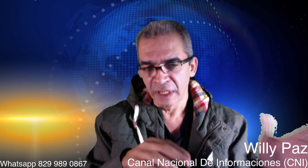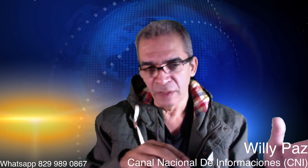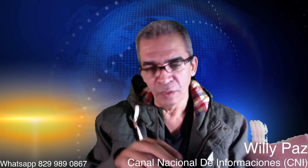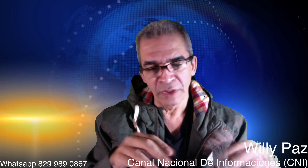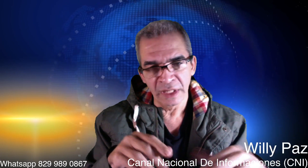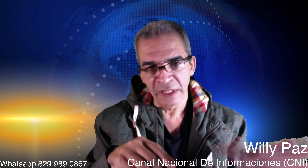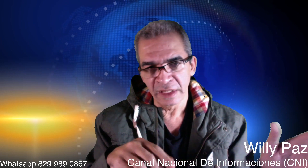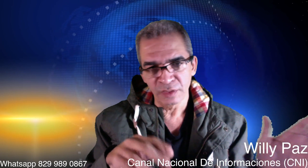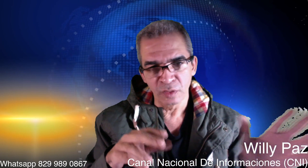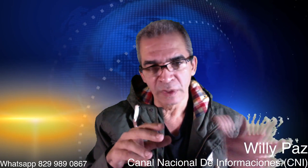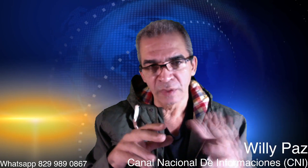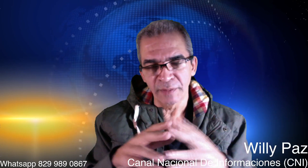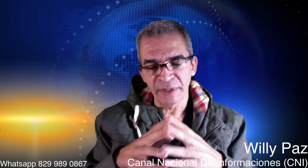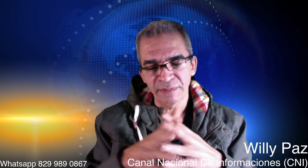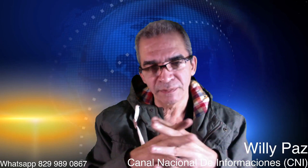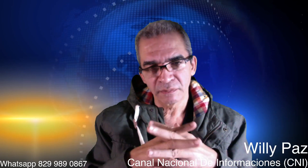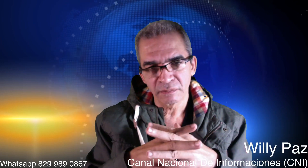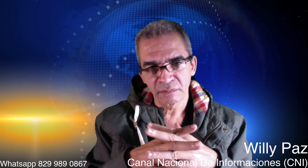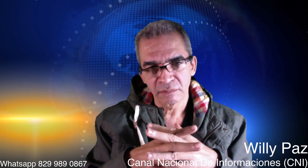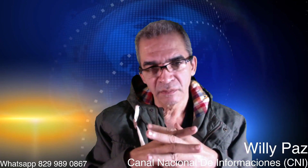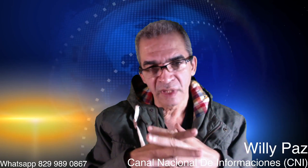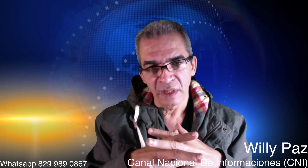aunque las autoridades digan que son 4.000.